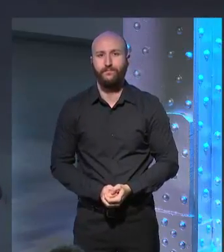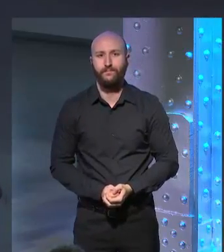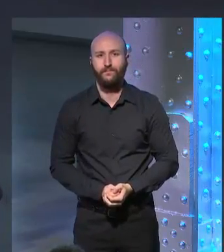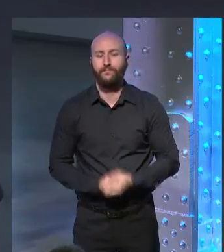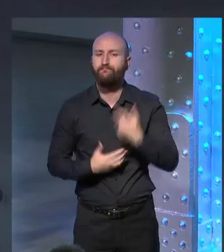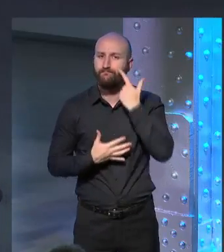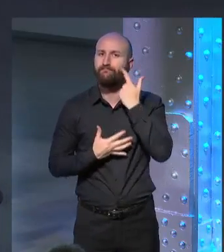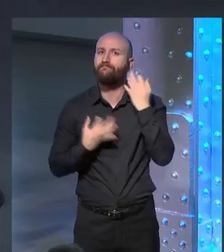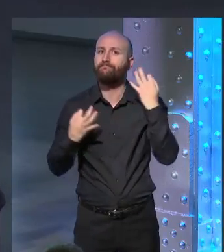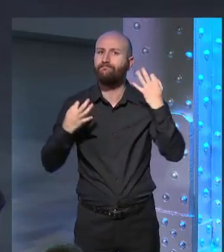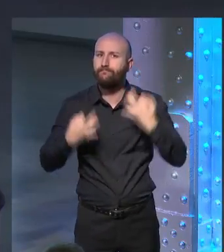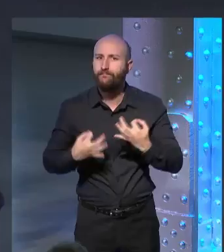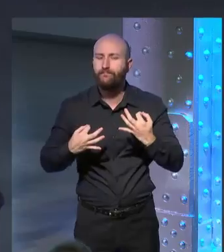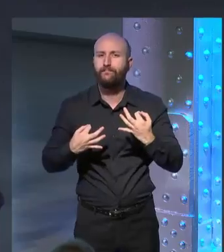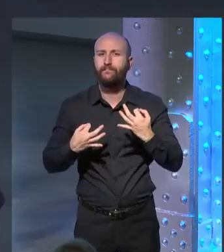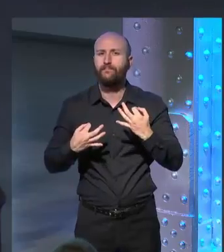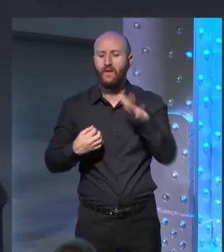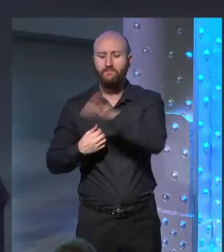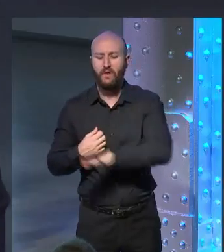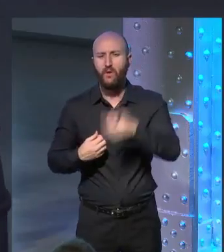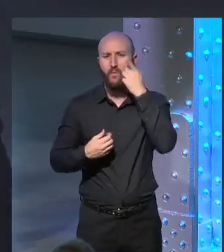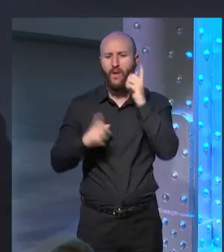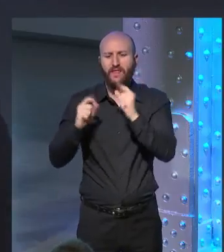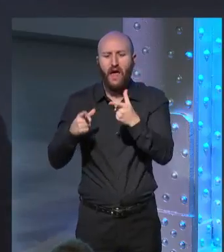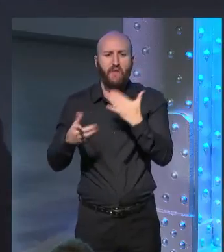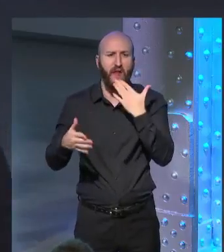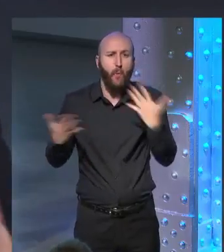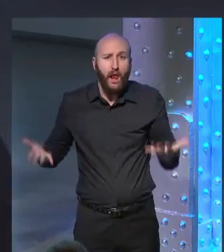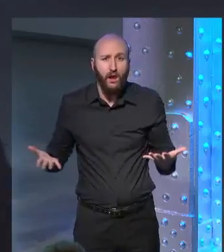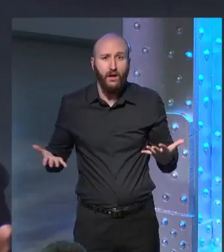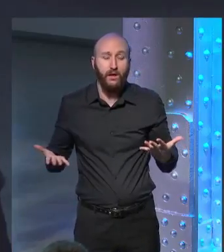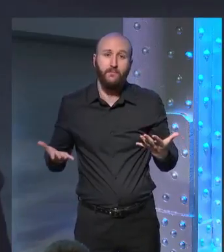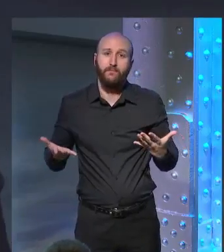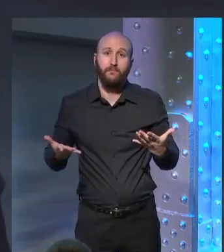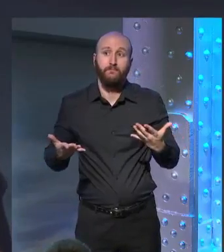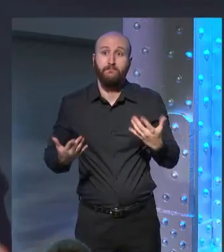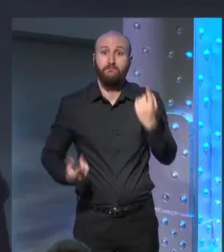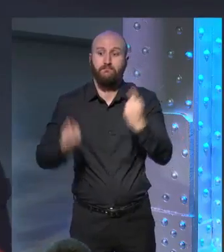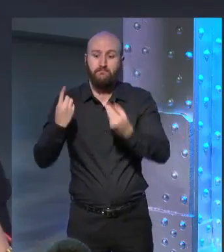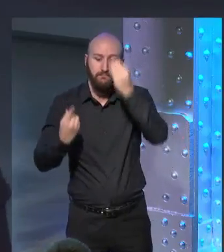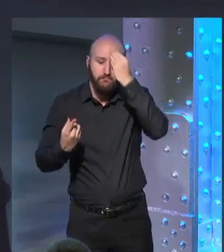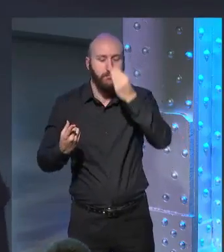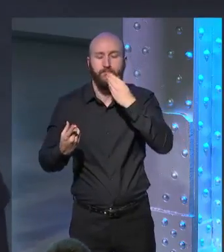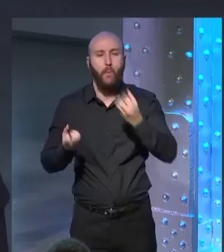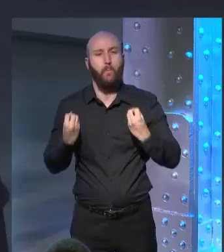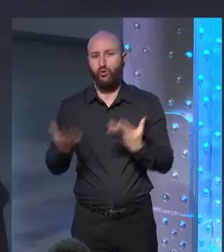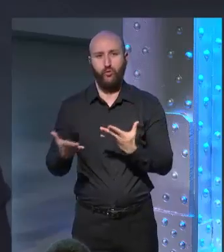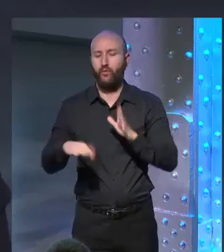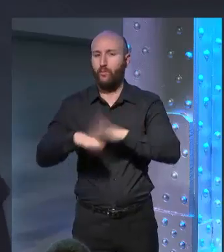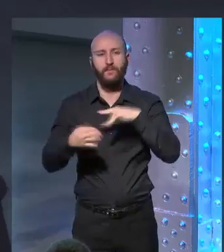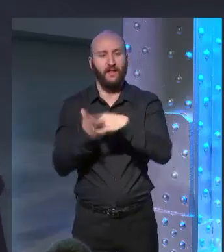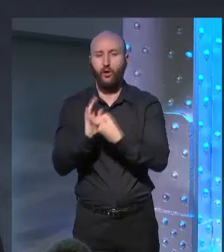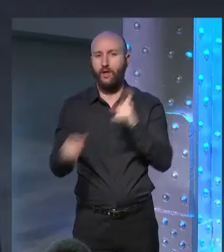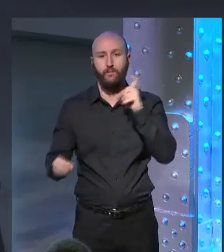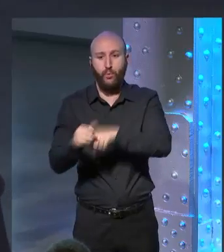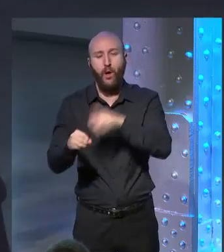Realmente, ¿cuándo se les puede dar a los niños los dispositivos? En unos momentos diremos que cuanto antes les hagamos partícipes de esa tecnología, porque